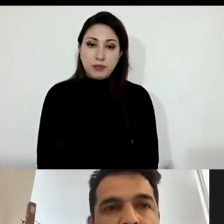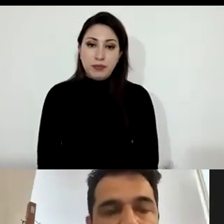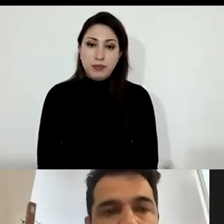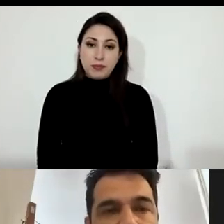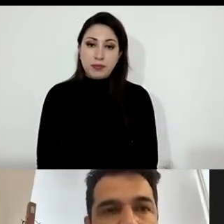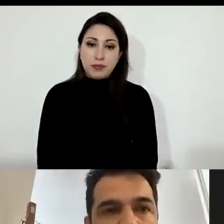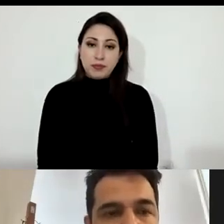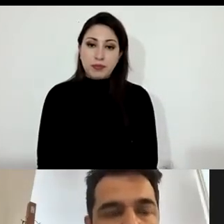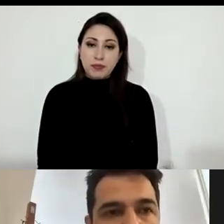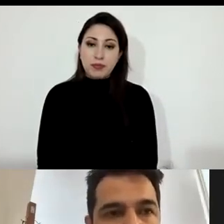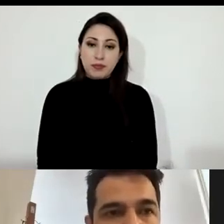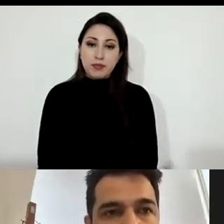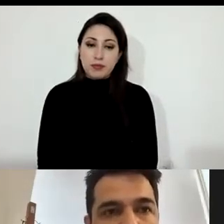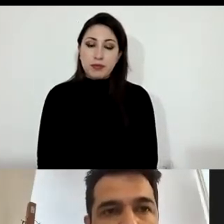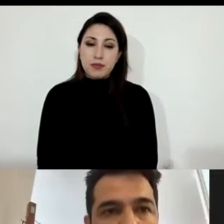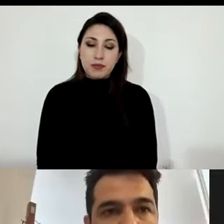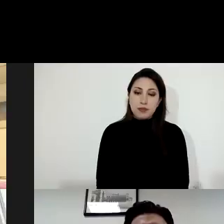Ok, muchas gracias.